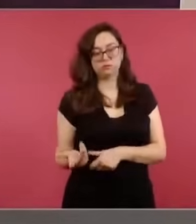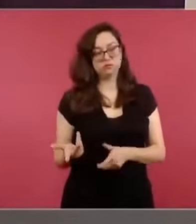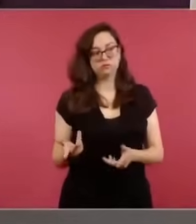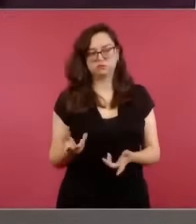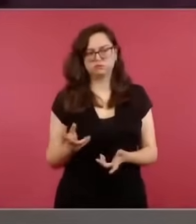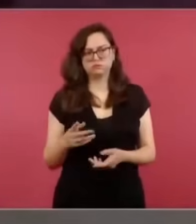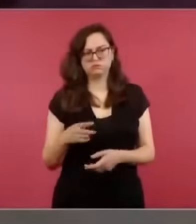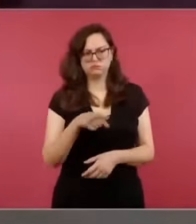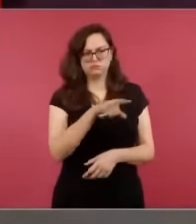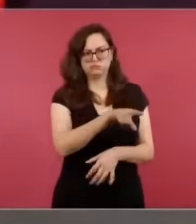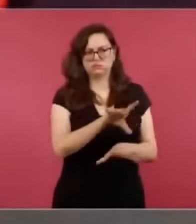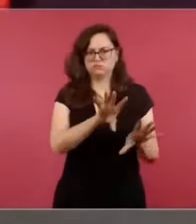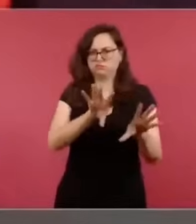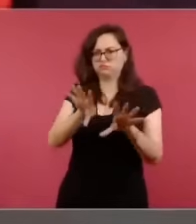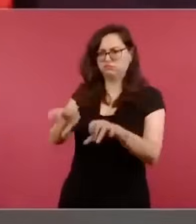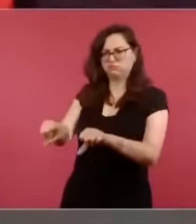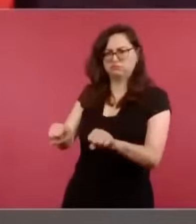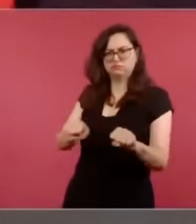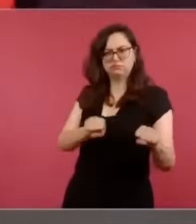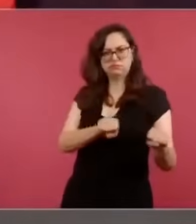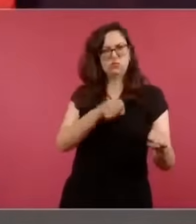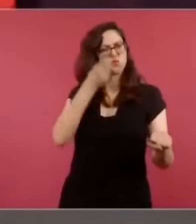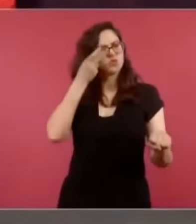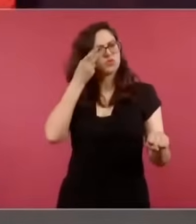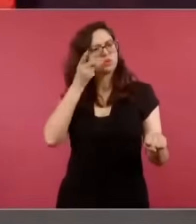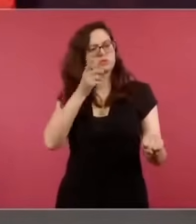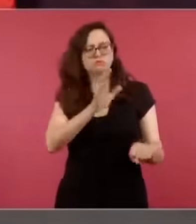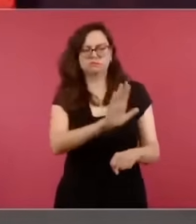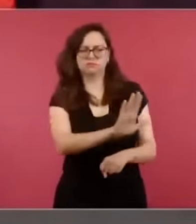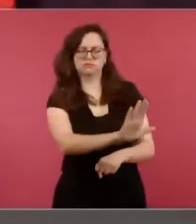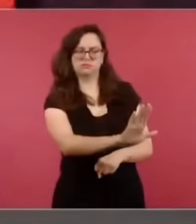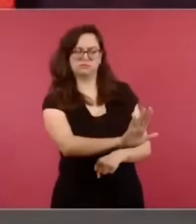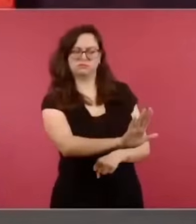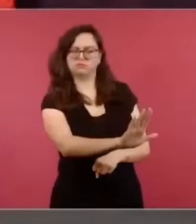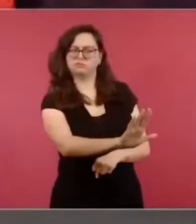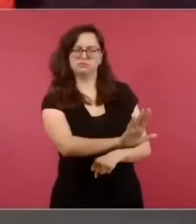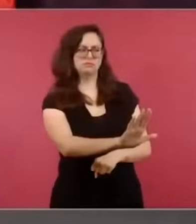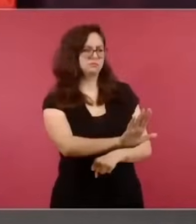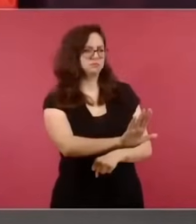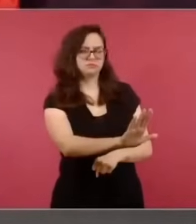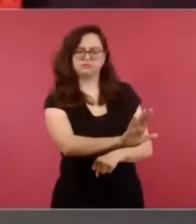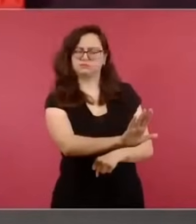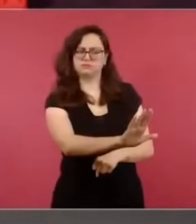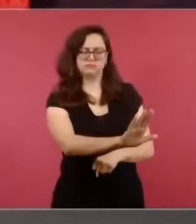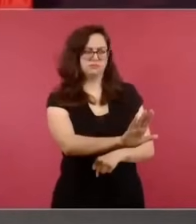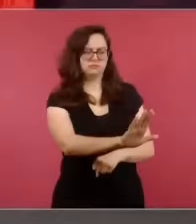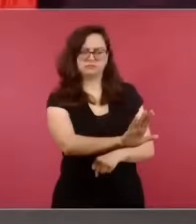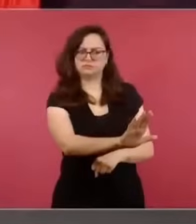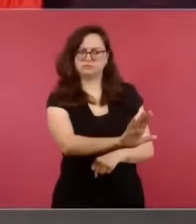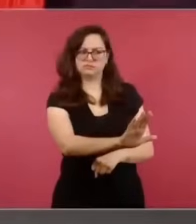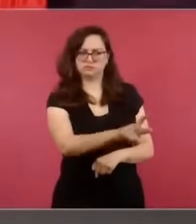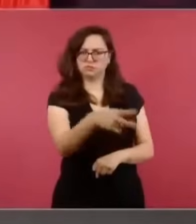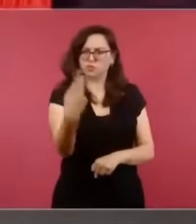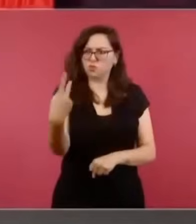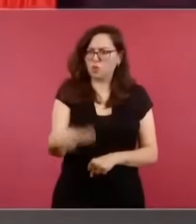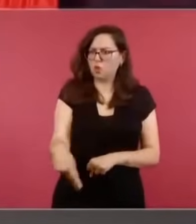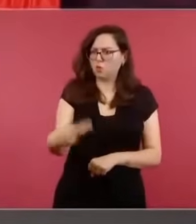qué es la diferencia. Cuando Fox,